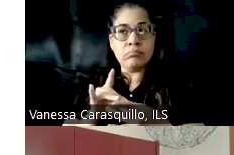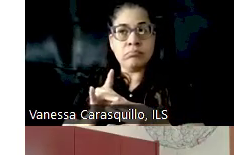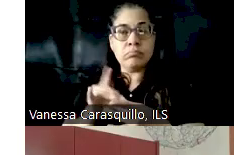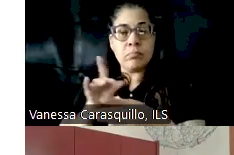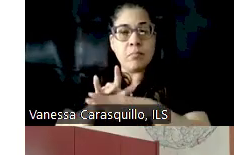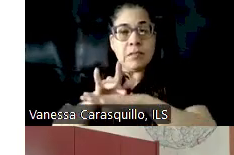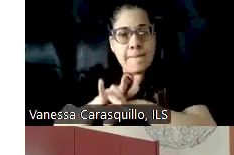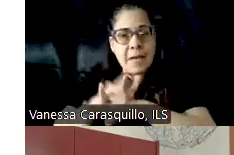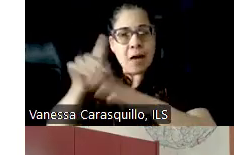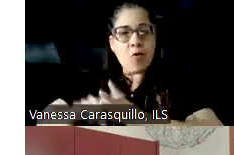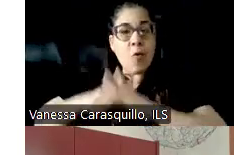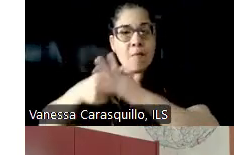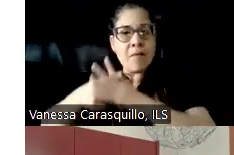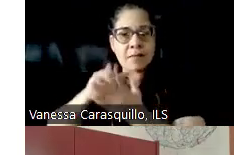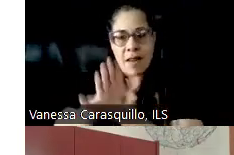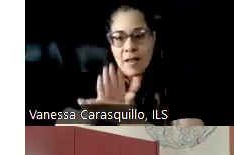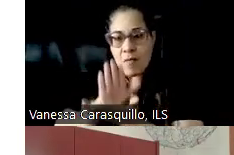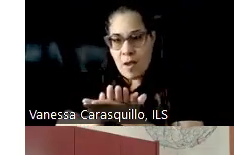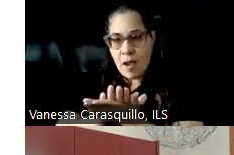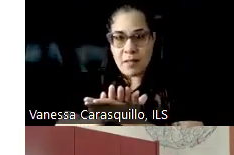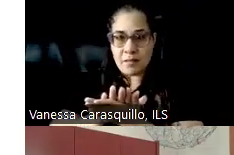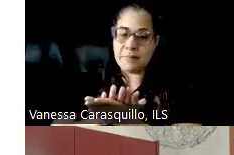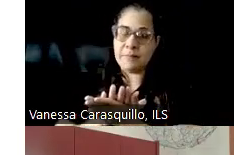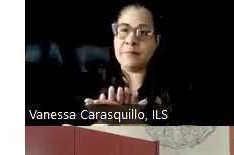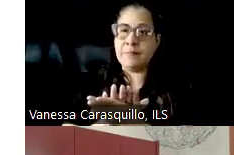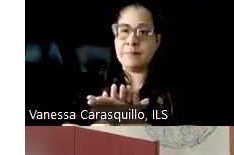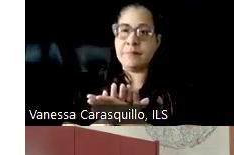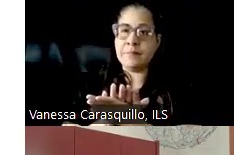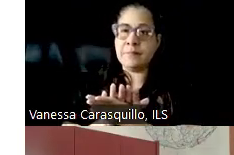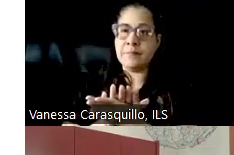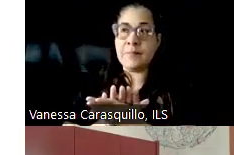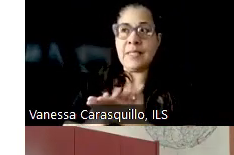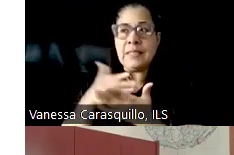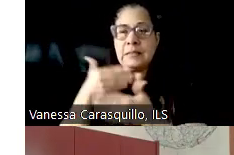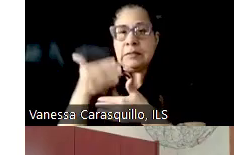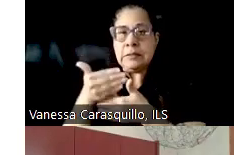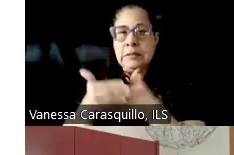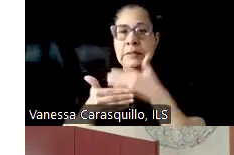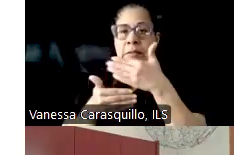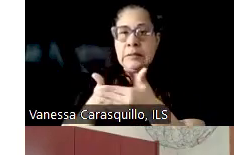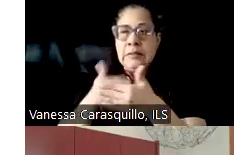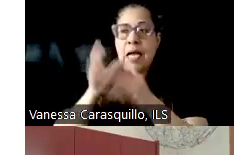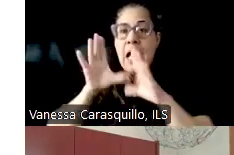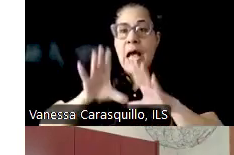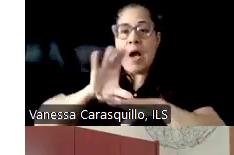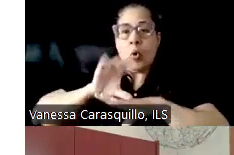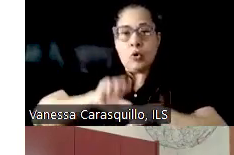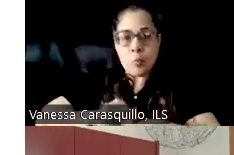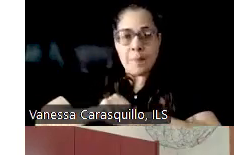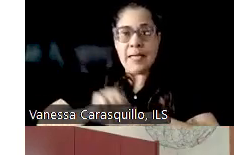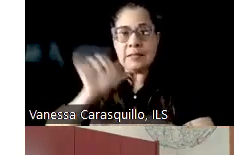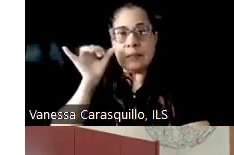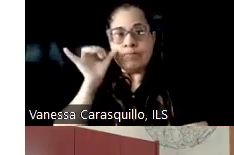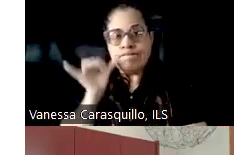temprano empieza en escuela y le toma un tiempo acostumbrarse al ambiente escolar. Es el típico niño